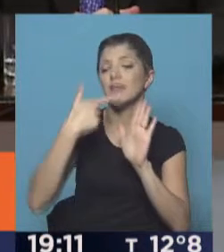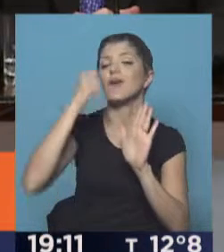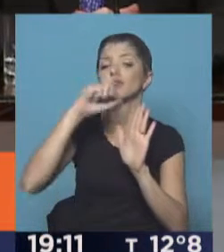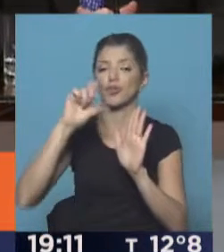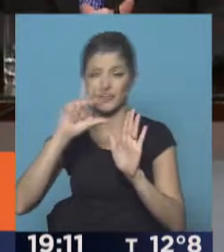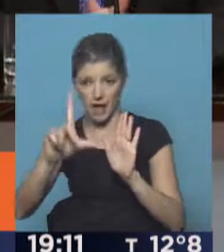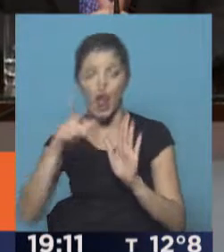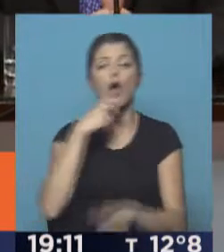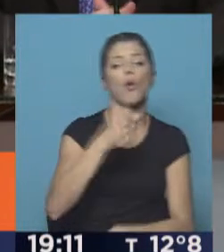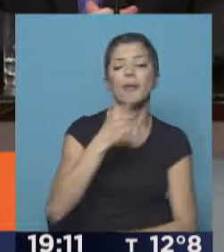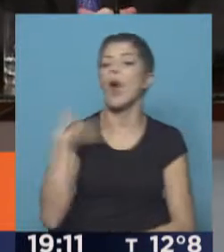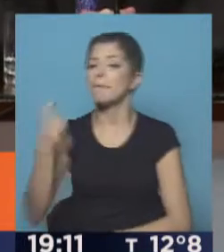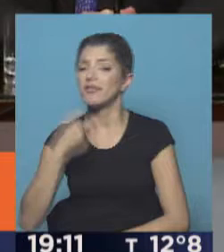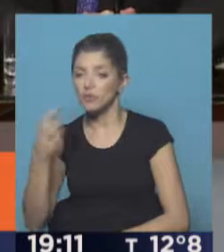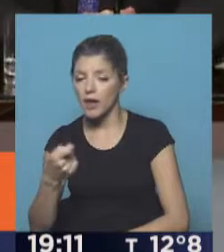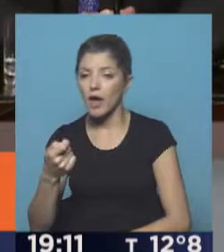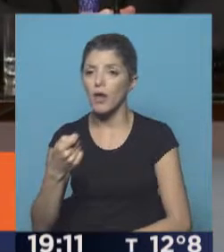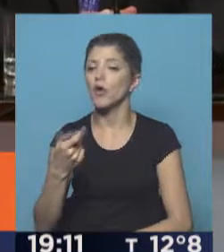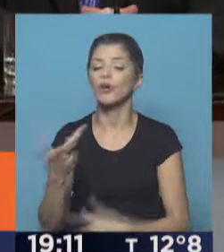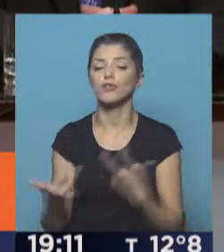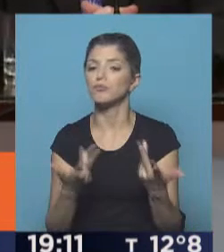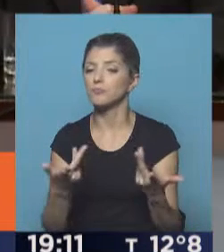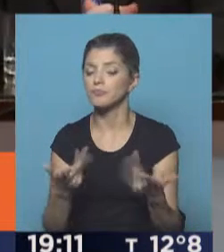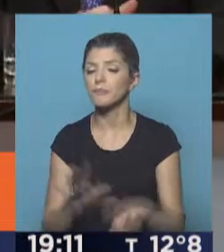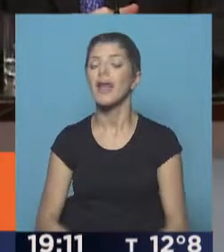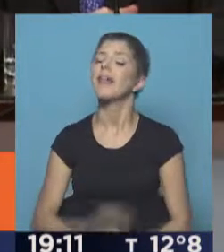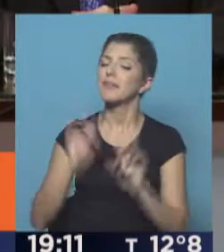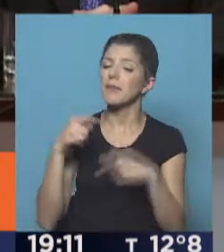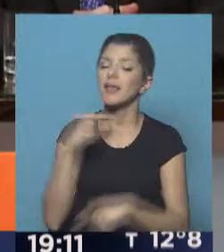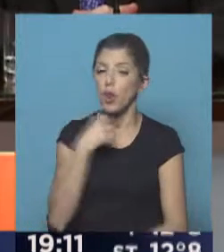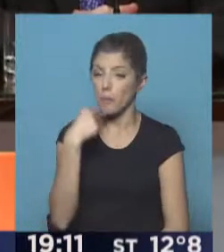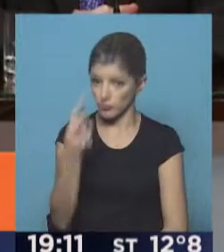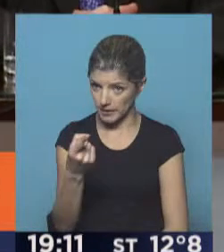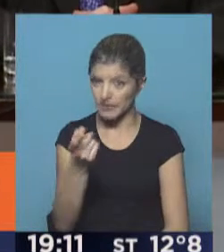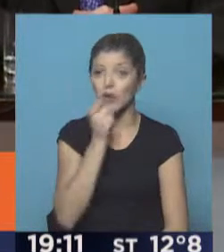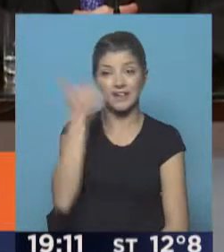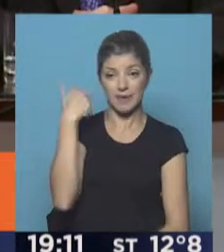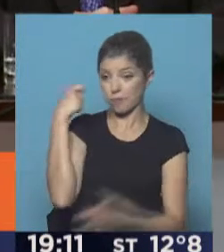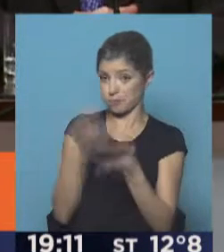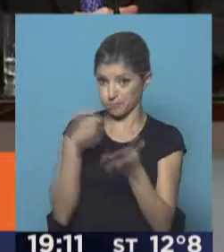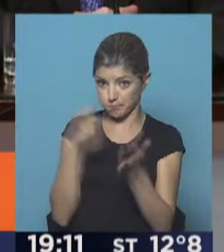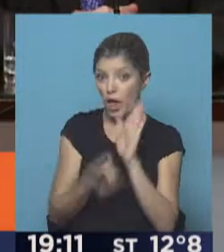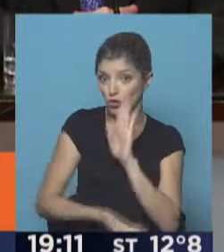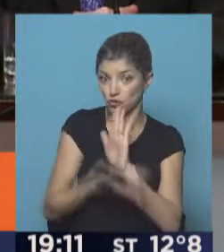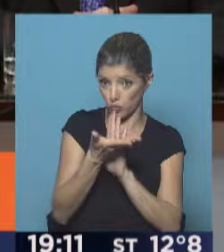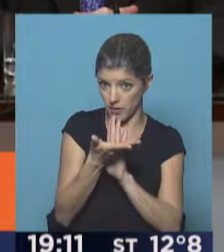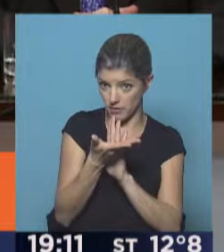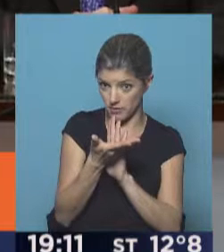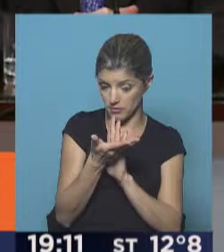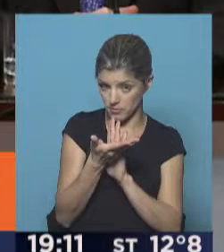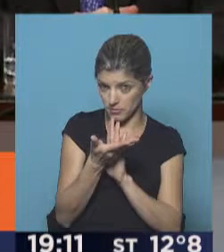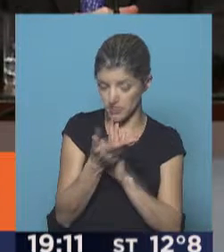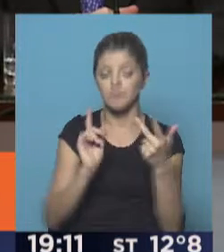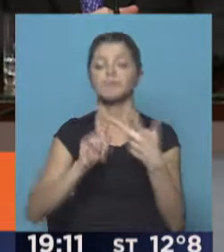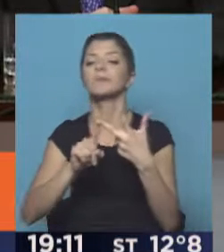los pensionados, jubilados más pensionados? Por otra parte, ¿qué ocurre con aquellos que pagaron la factura con incremento? ¿Y cuándo la